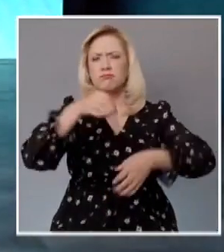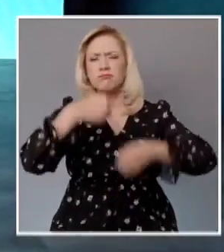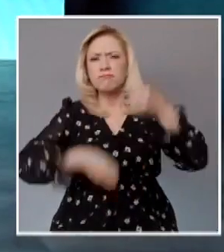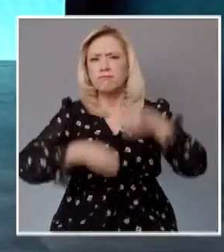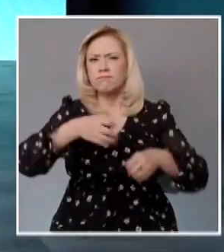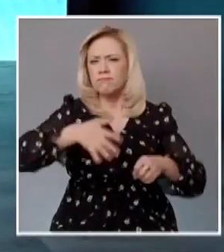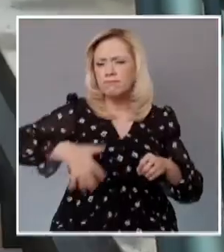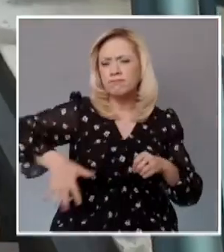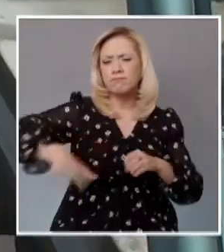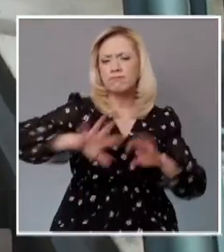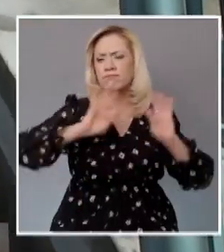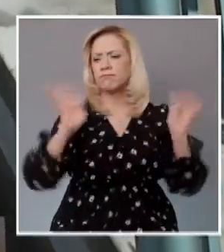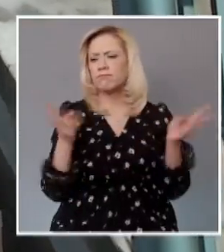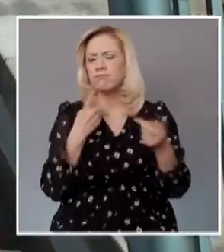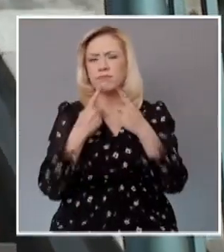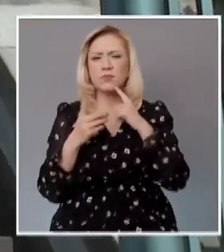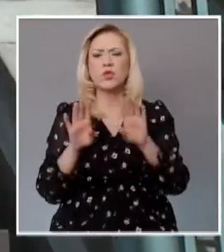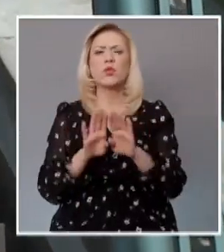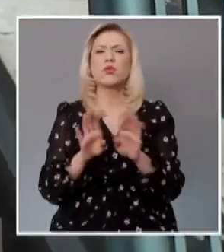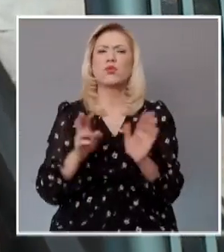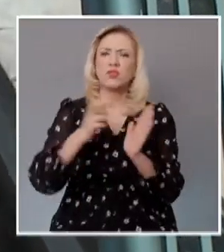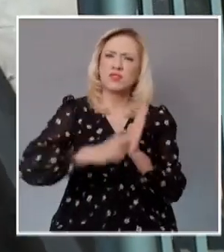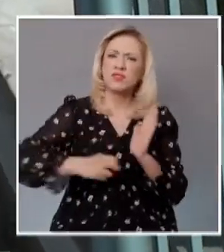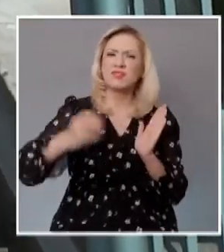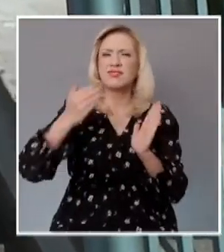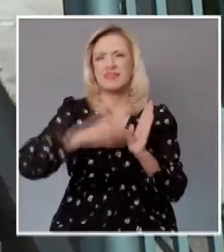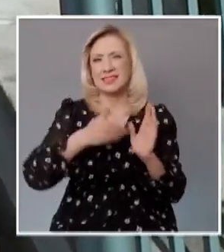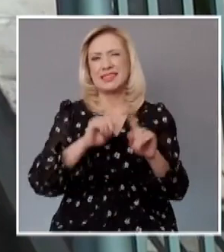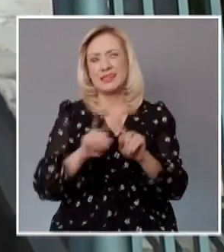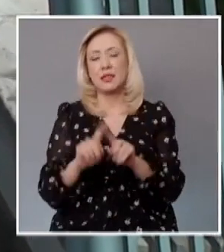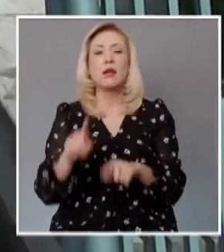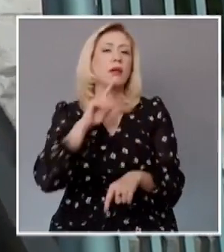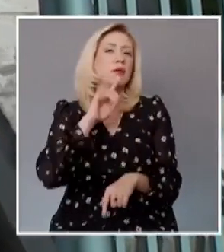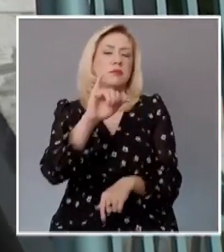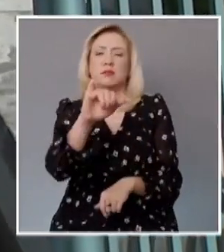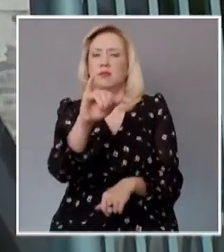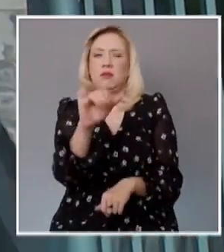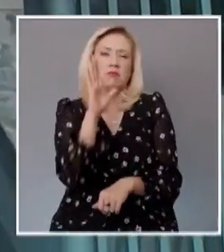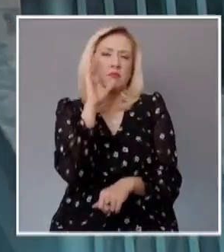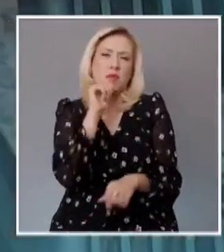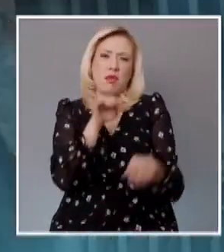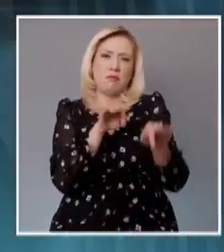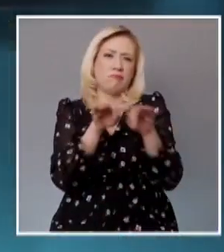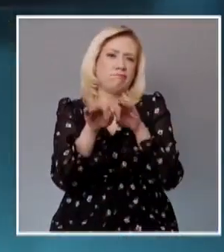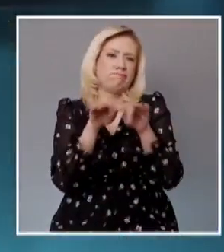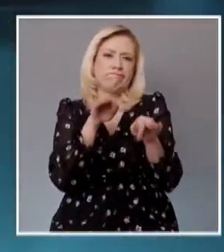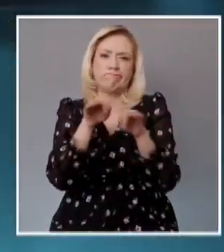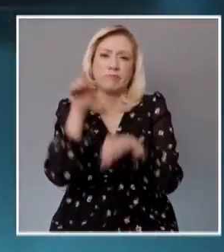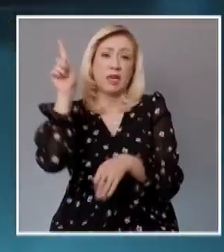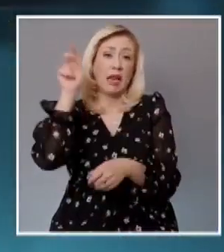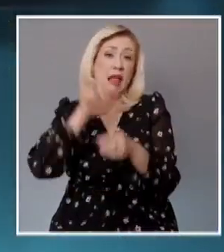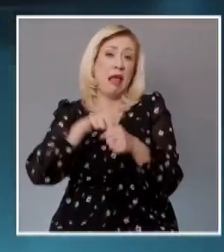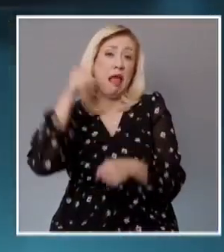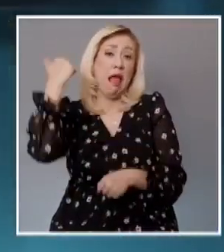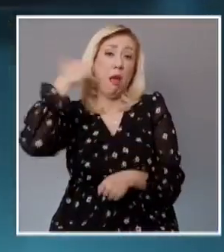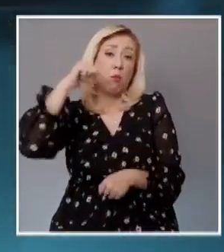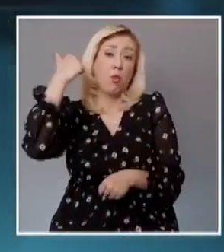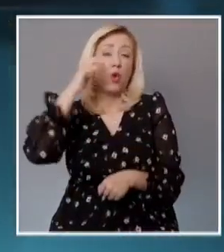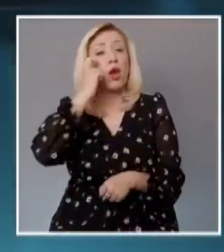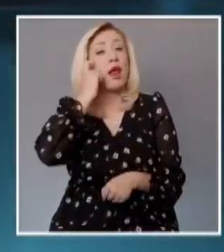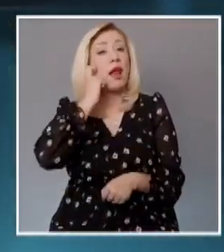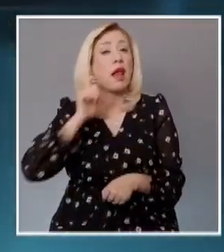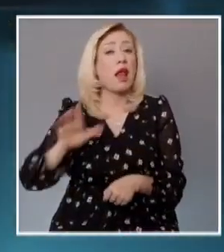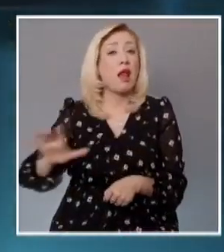la suspensión de las labores en los órganos jurisdiccionales radicados en el puerto de Acapulco, allá en Guerrero, del 16